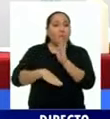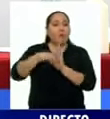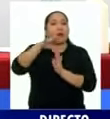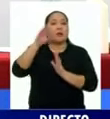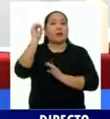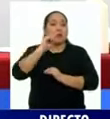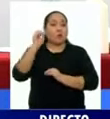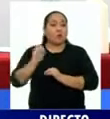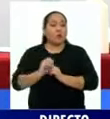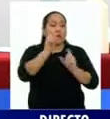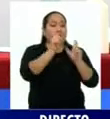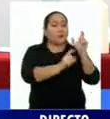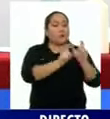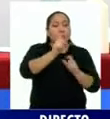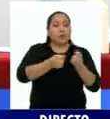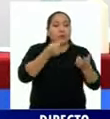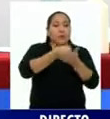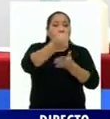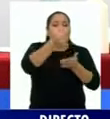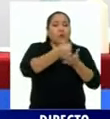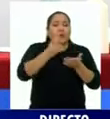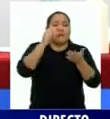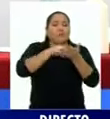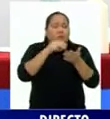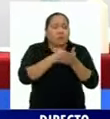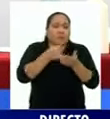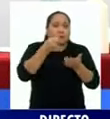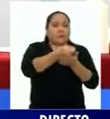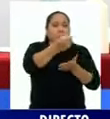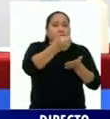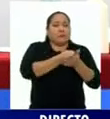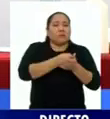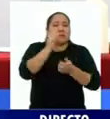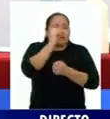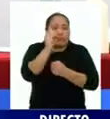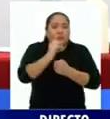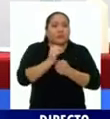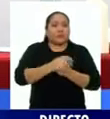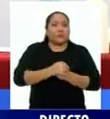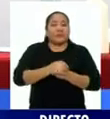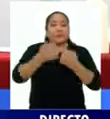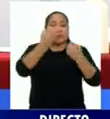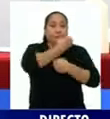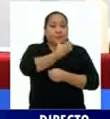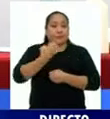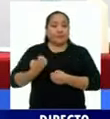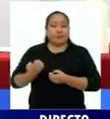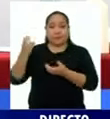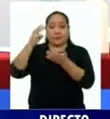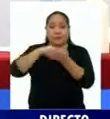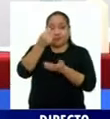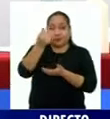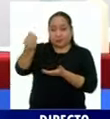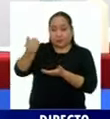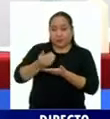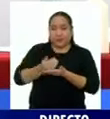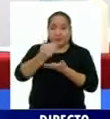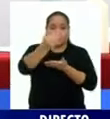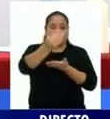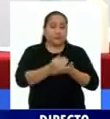las personas consumen más y pagan más impuestos, el gobierno tiene más ingresos y, por lo tanto, el gobierno